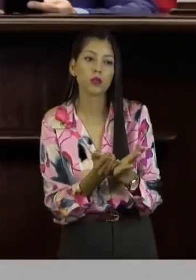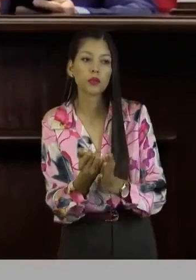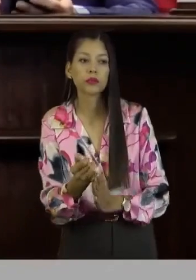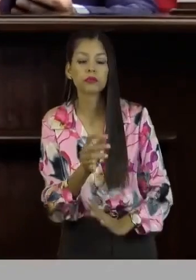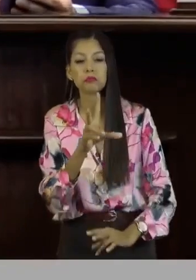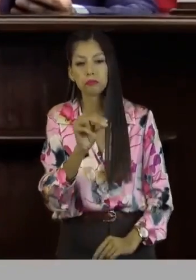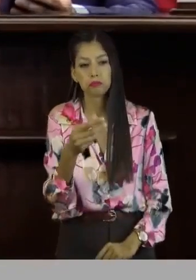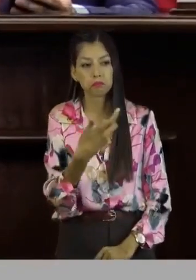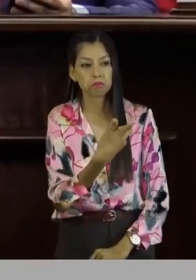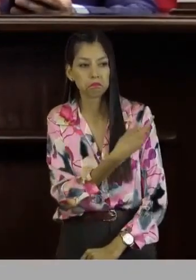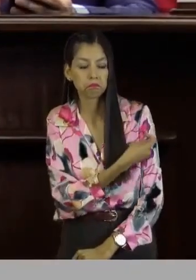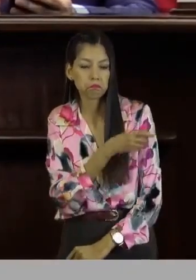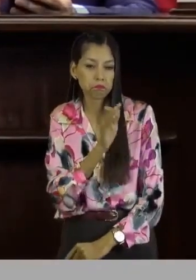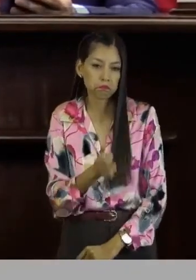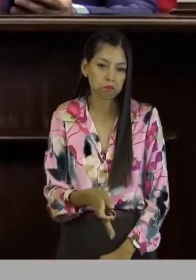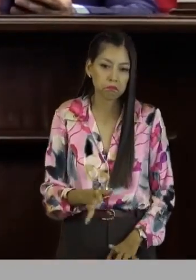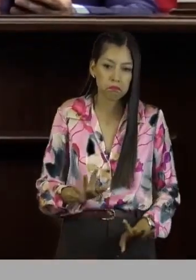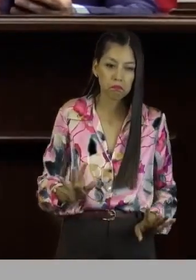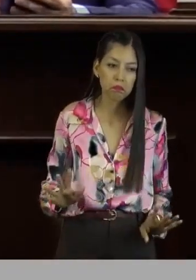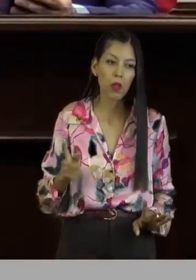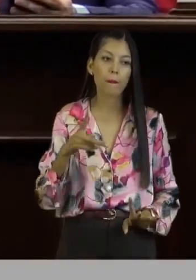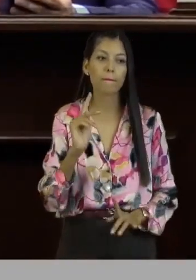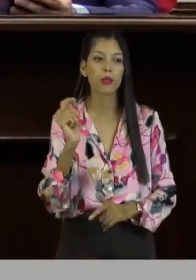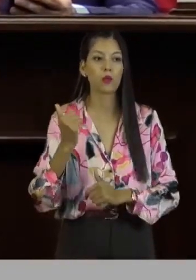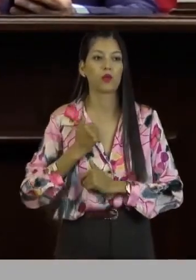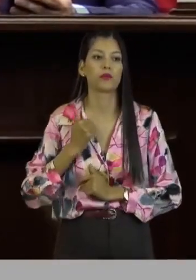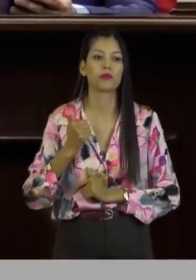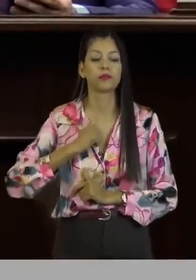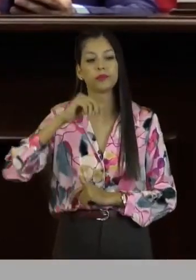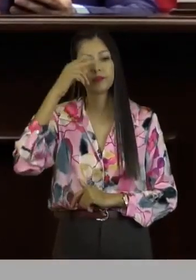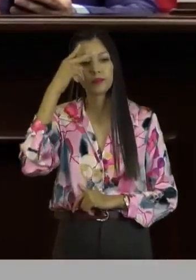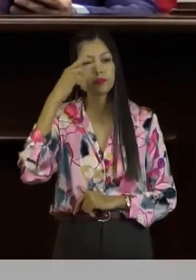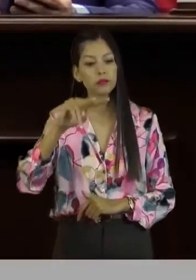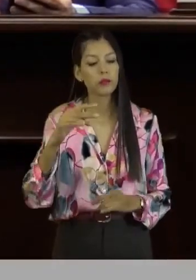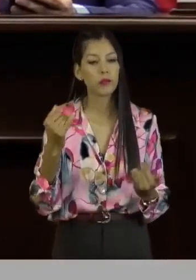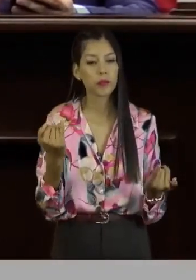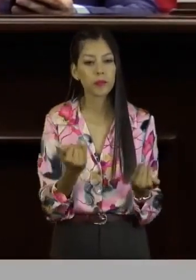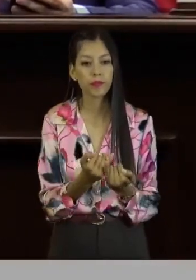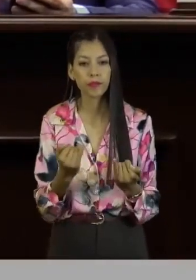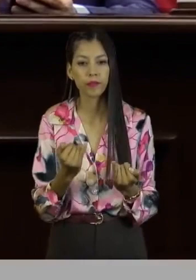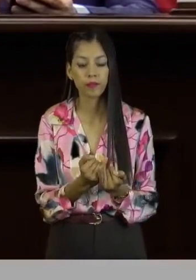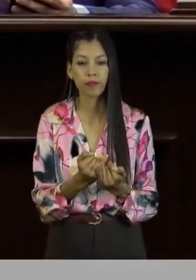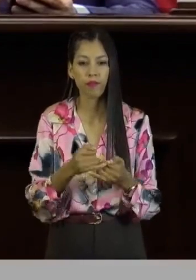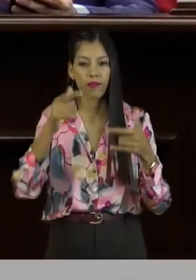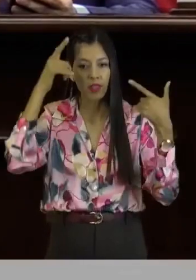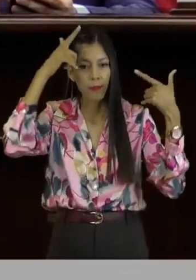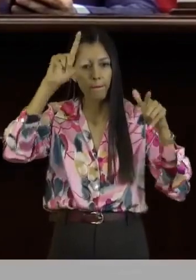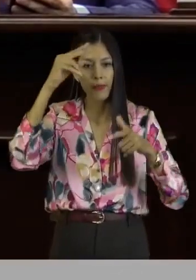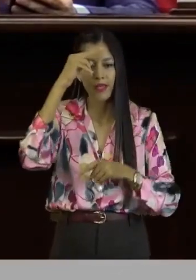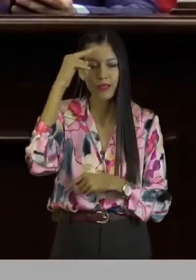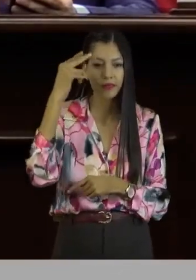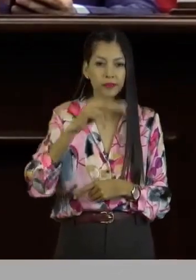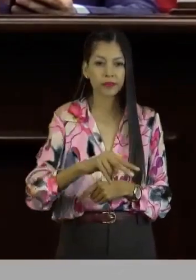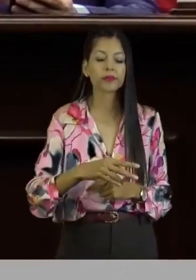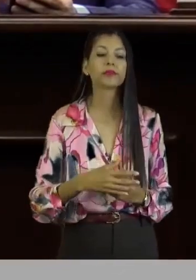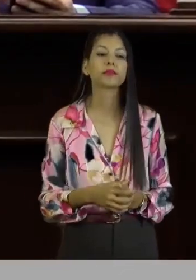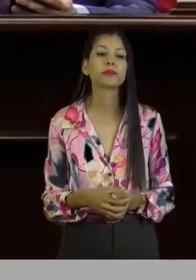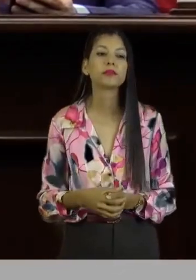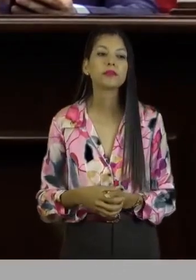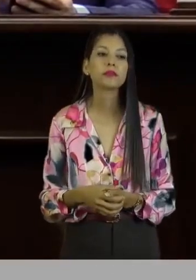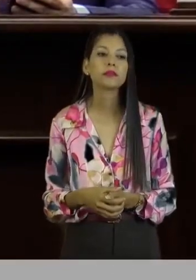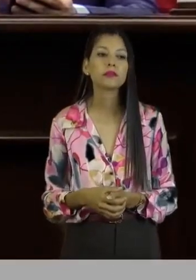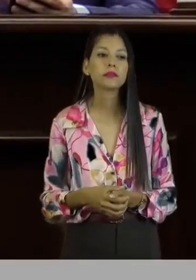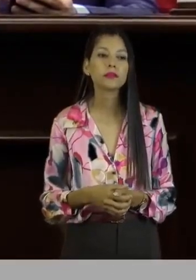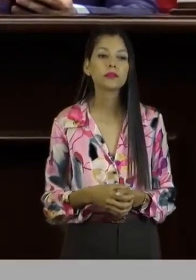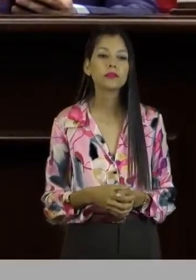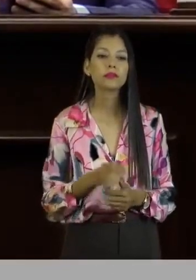no recibir una vacuna. Pero el Ejército Mexicano y la Armada Marina de México, la Marina Armada de México, son